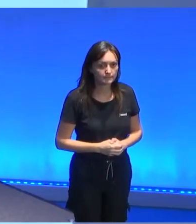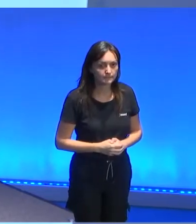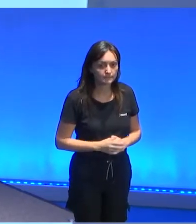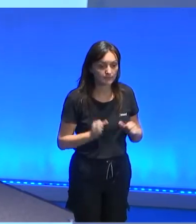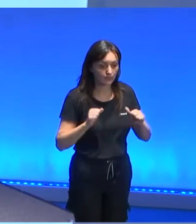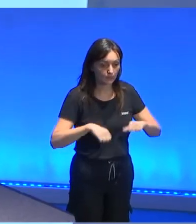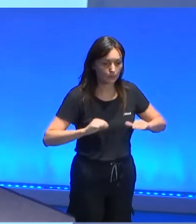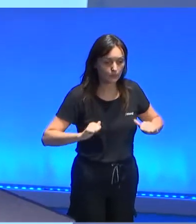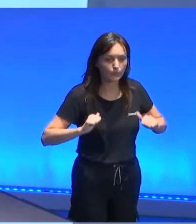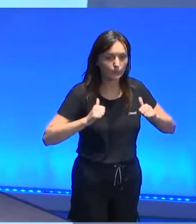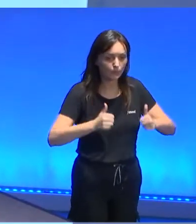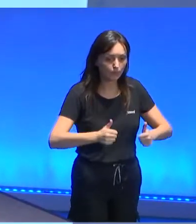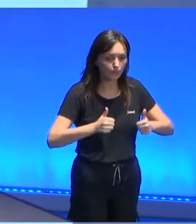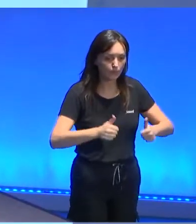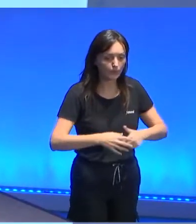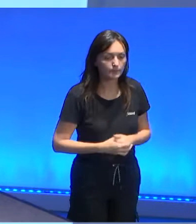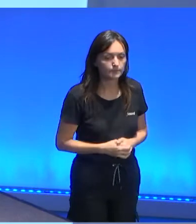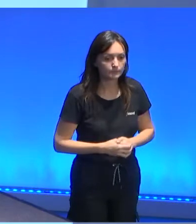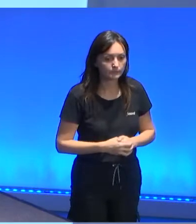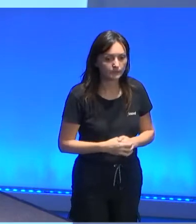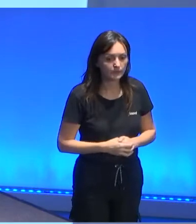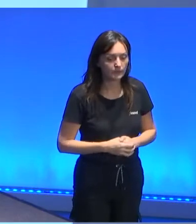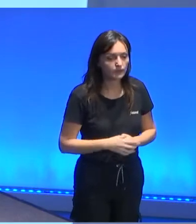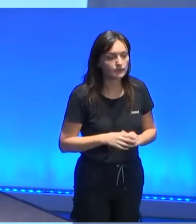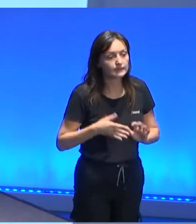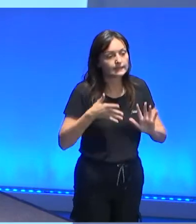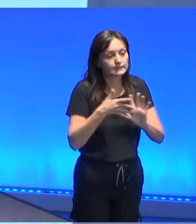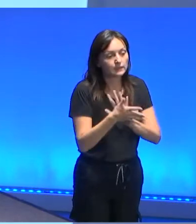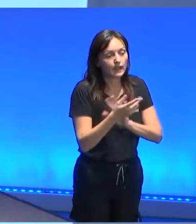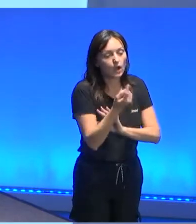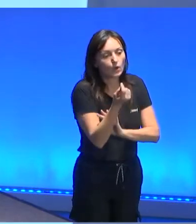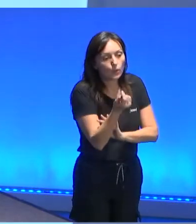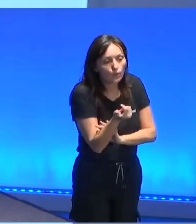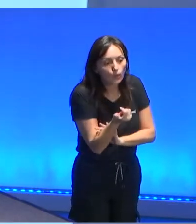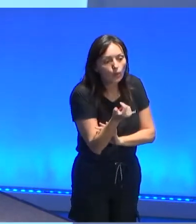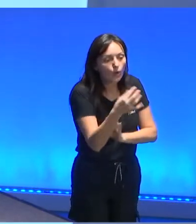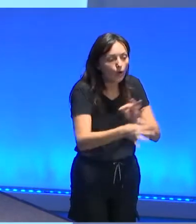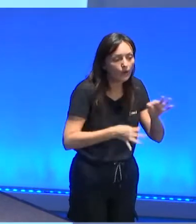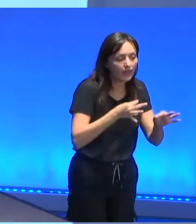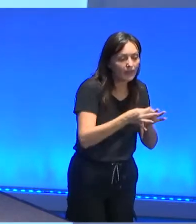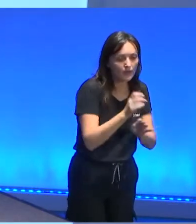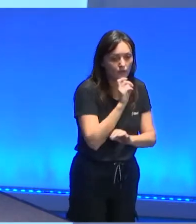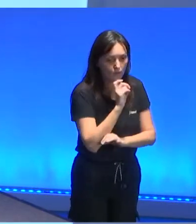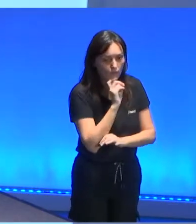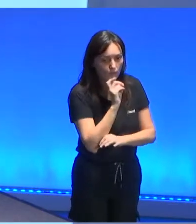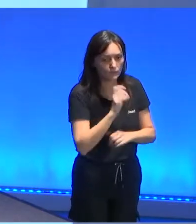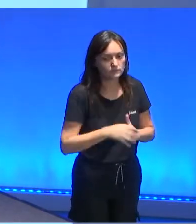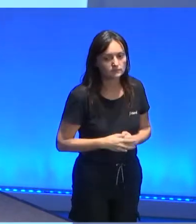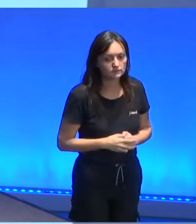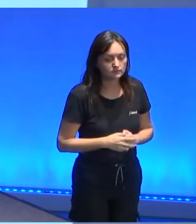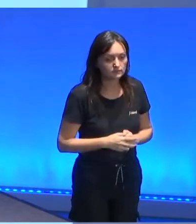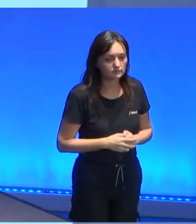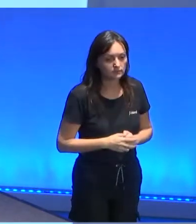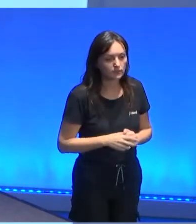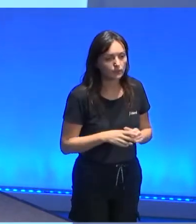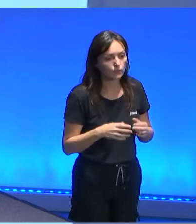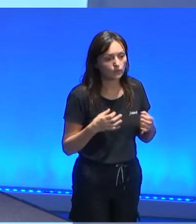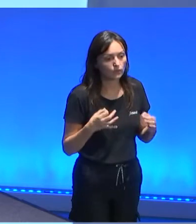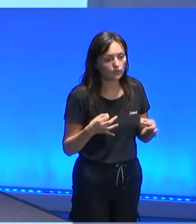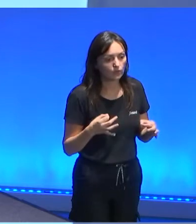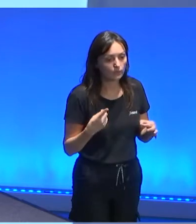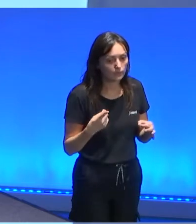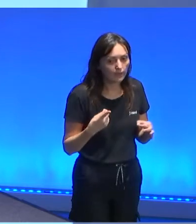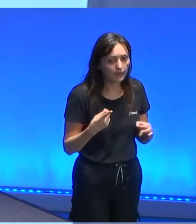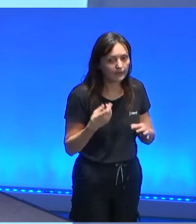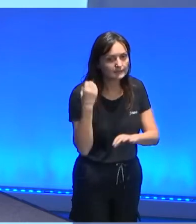Vale, vamos a empezar. De entrada os adelanto un poquito cómo va a ser la organización, sobre todo para que no penséis esta